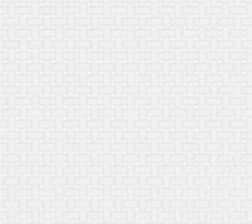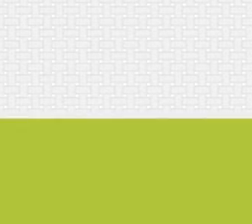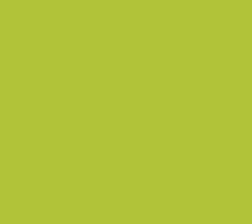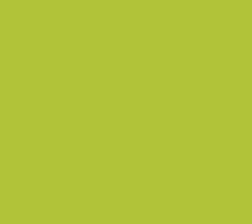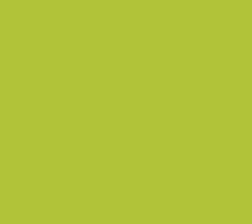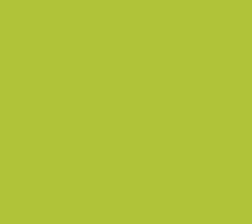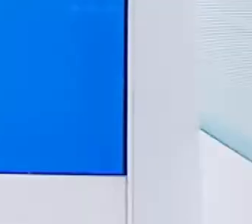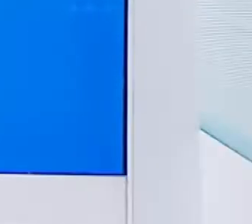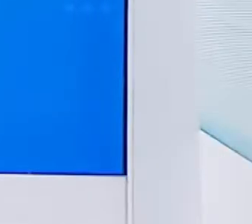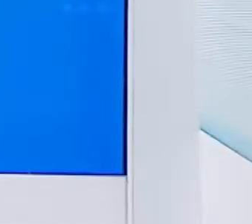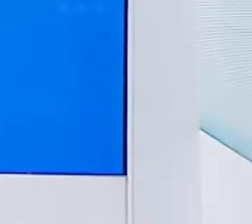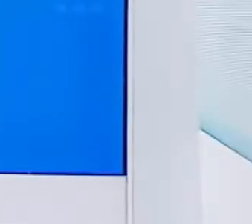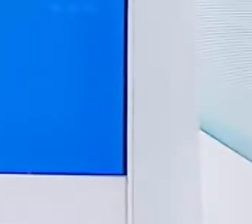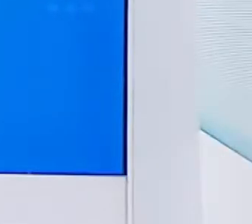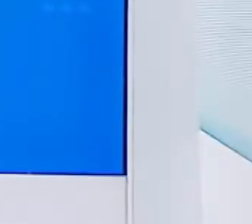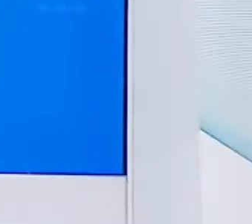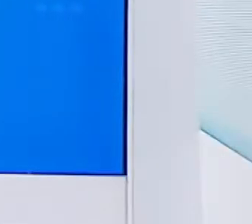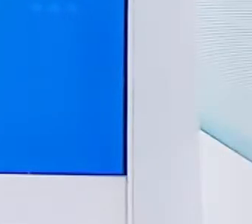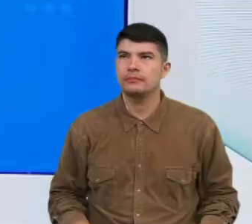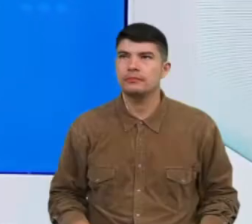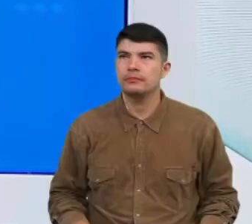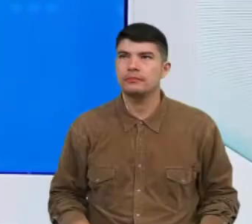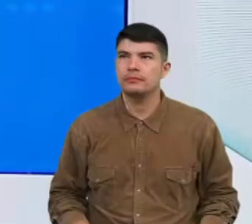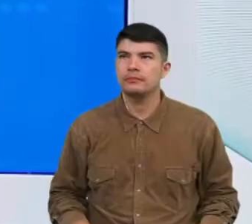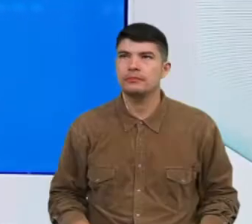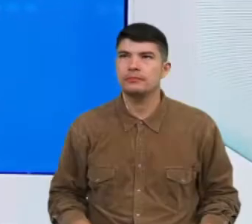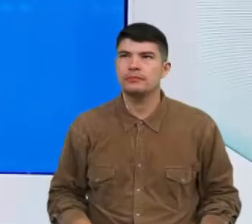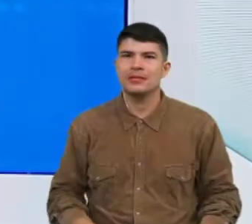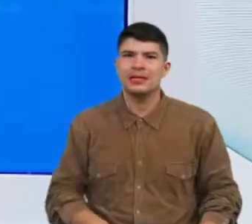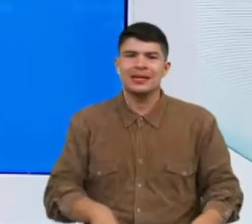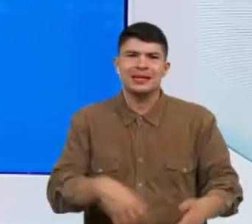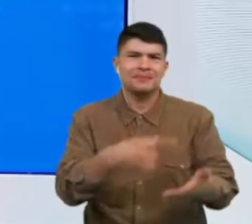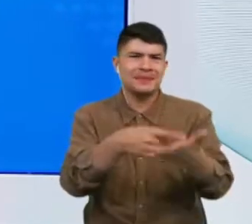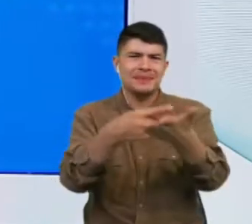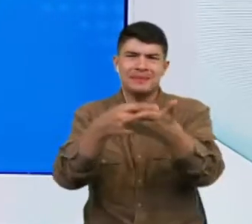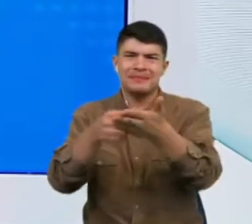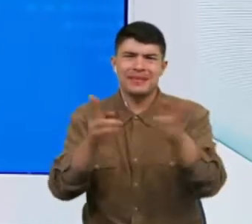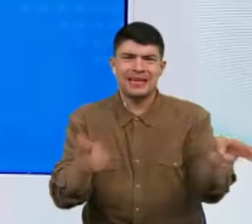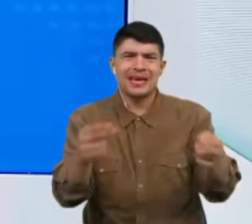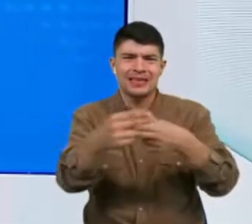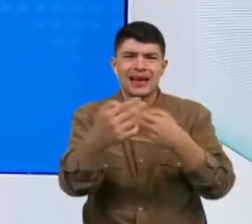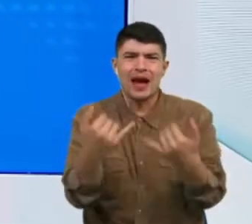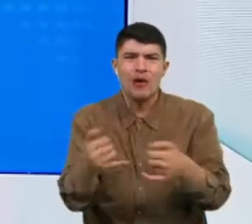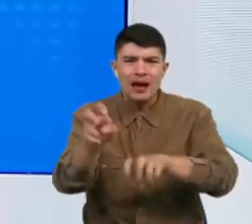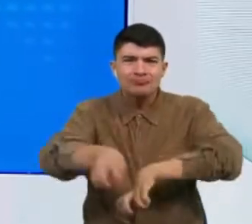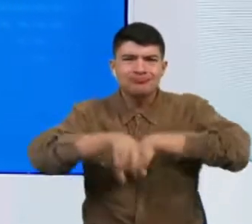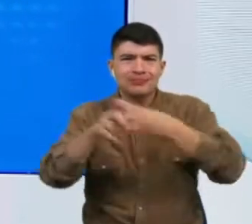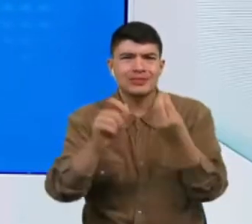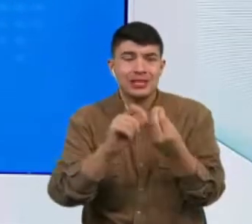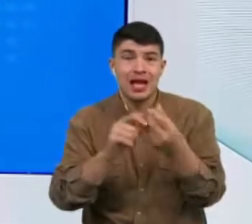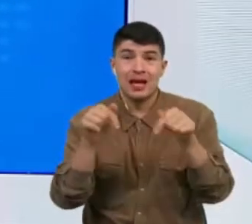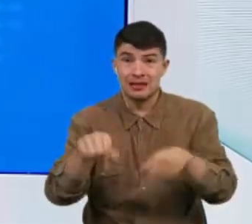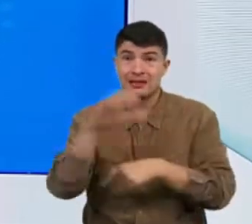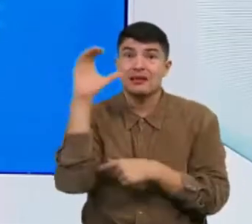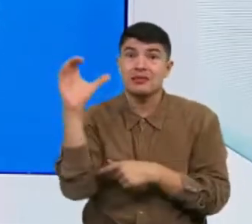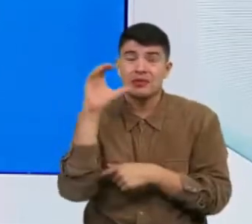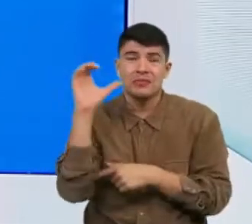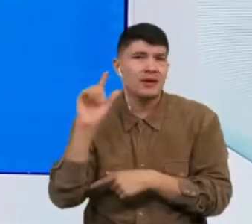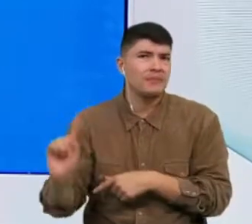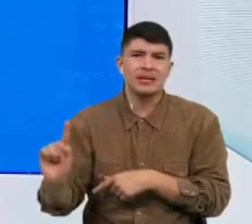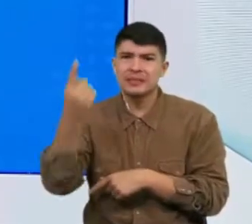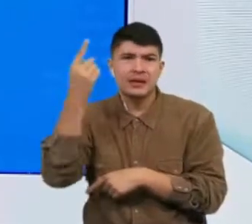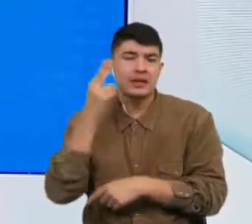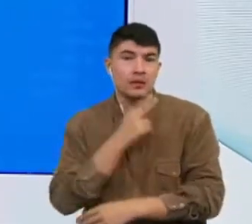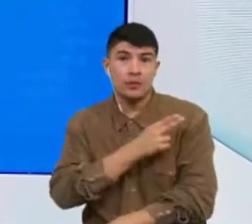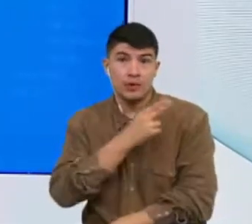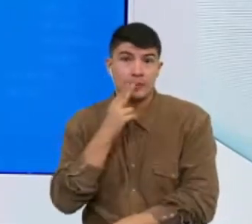canaltro.com. Y son miles las hectáreas de cultivos ilícitos que se registran en el país. Y uno de los principales